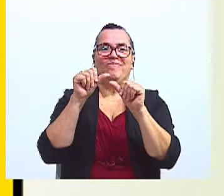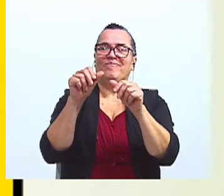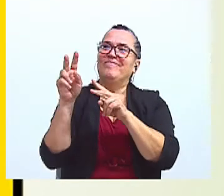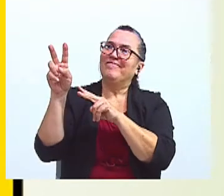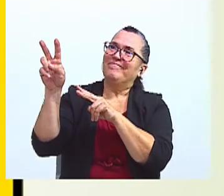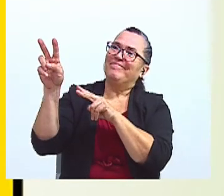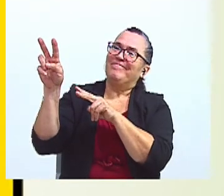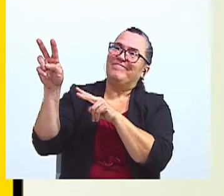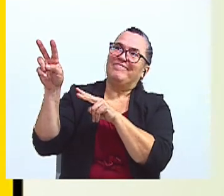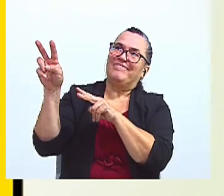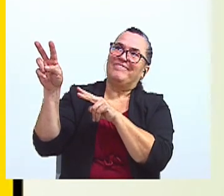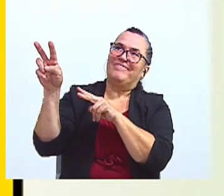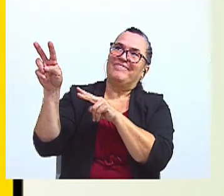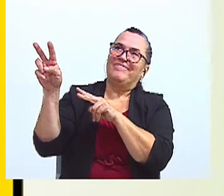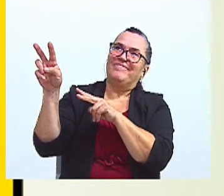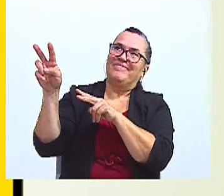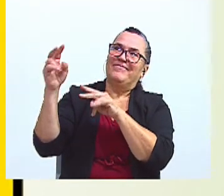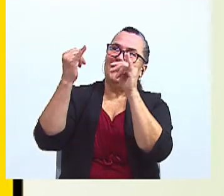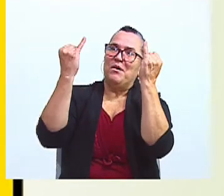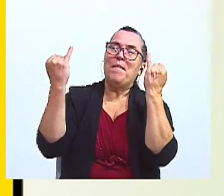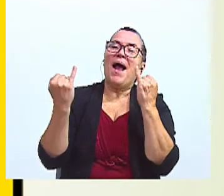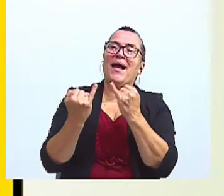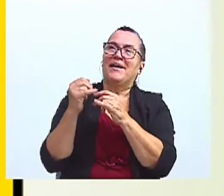Continuamos con esta otra imagen.